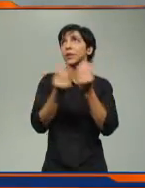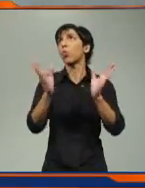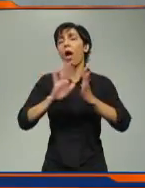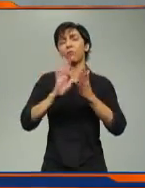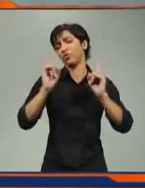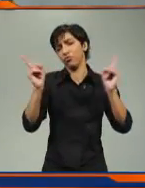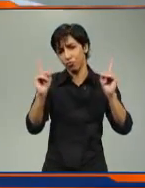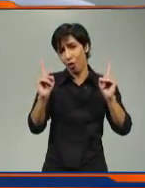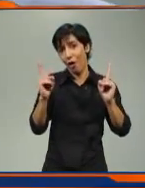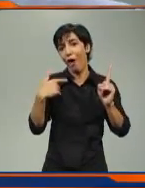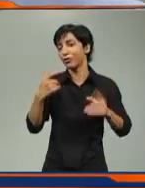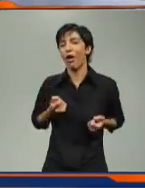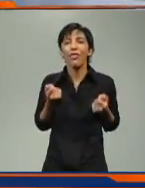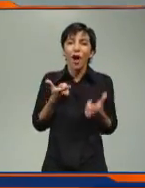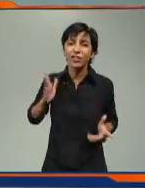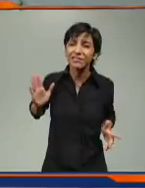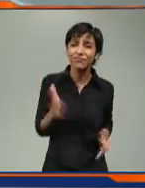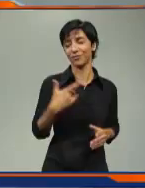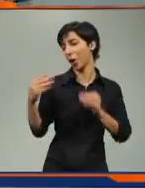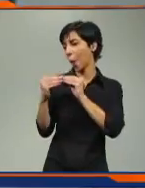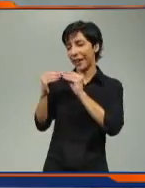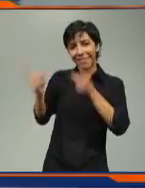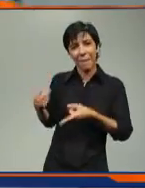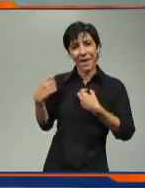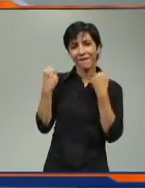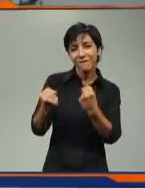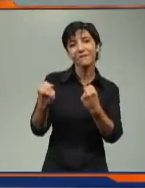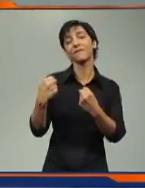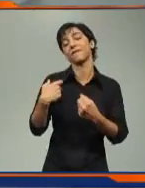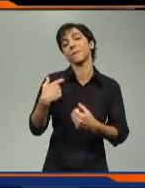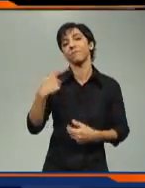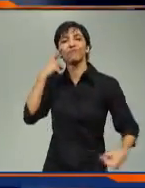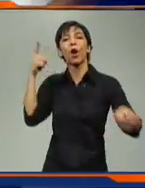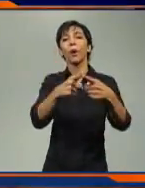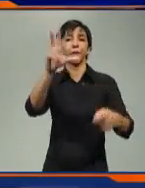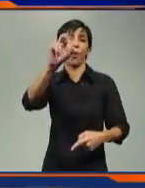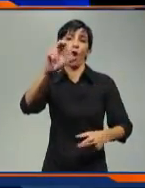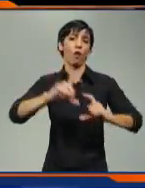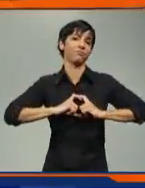también, no tengo dudas, así que la verdad es que pretendemos venirnos con el oro, la idea es esa.